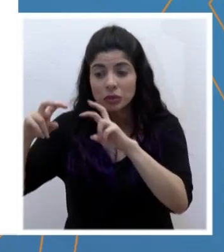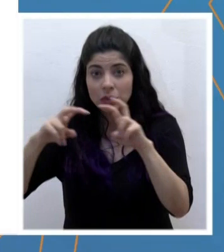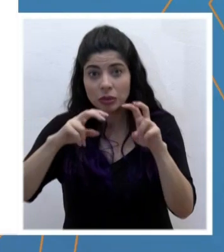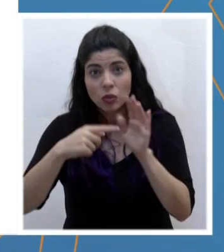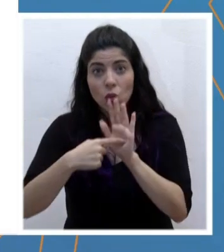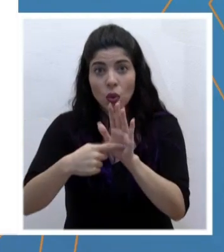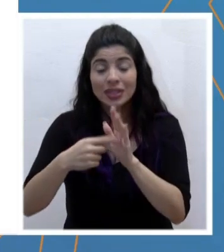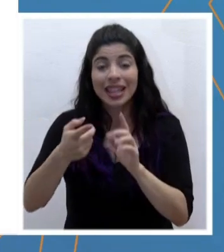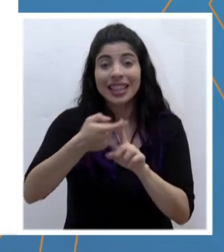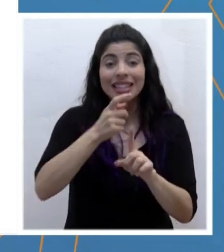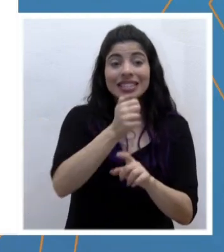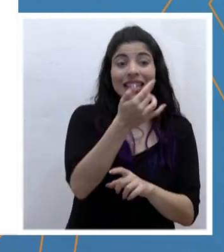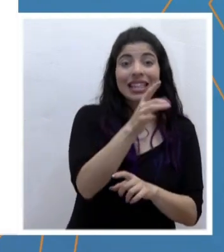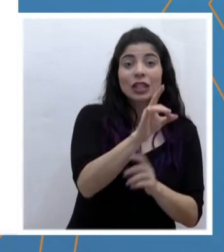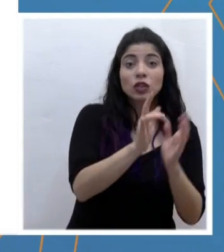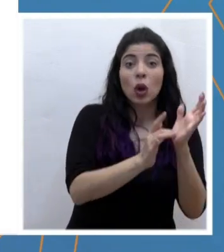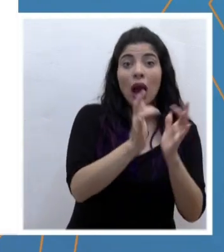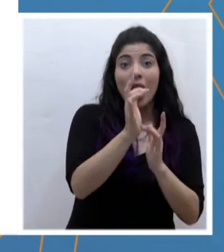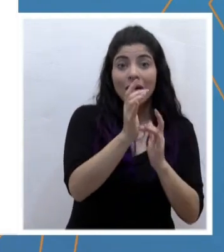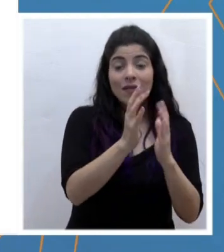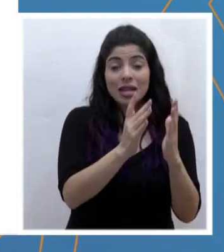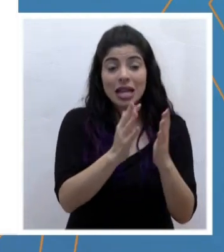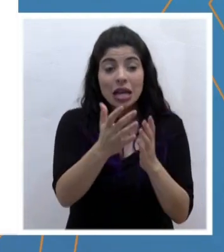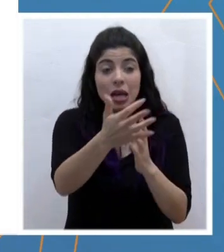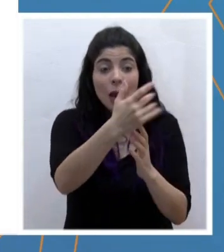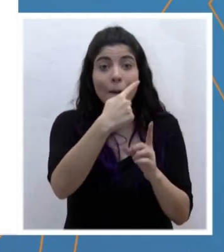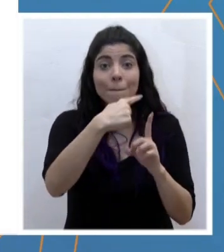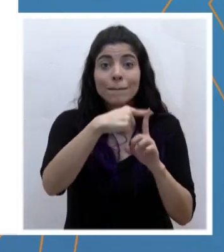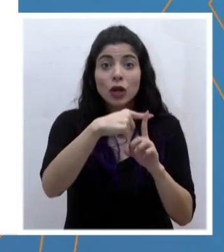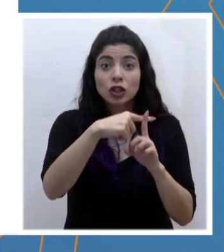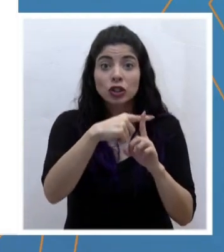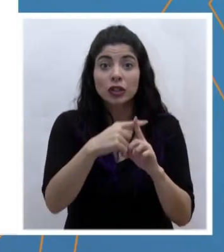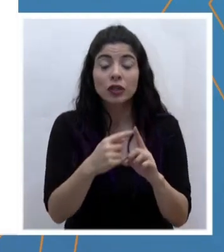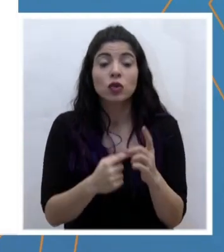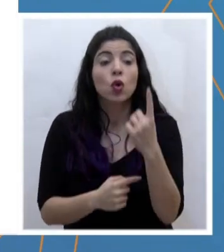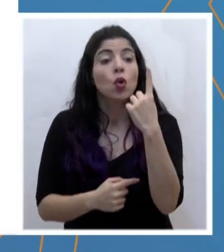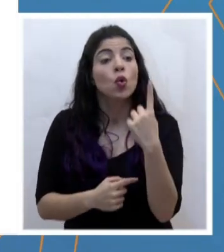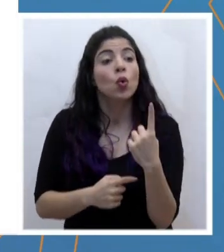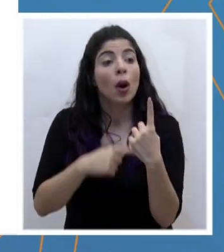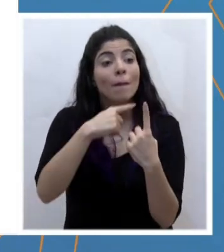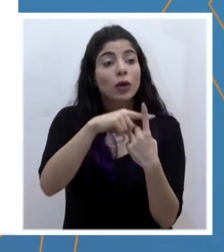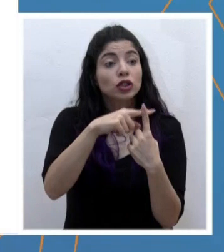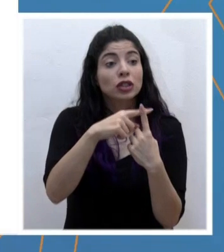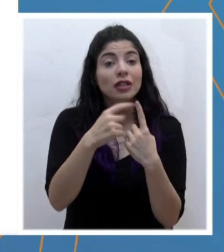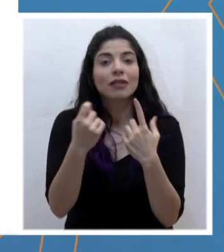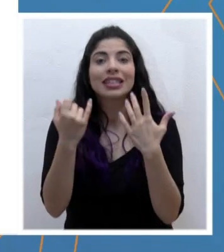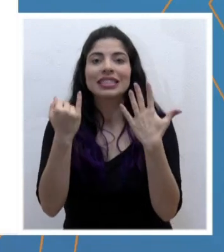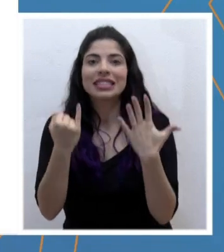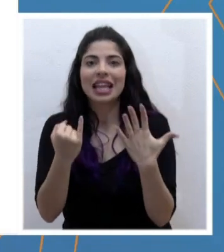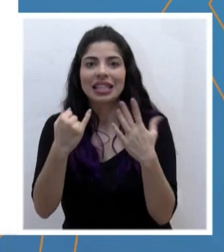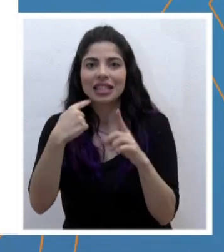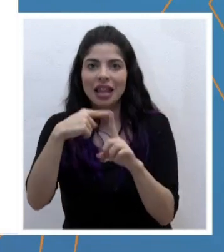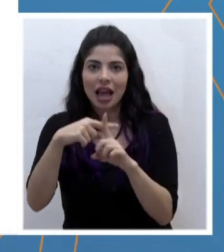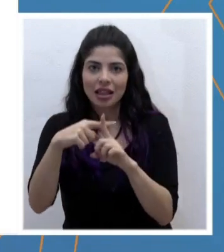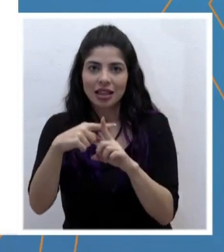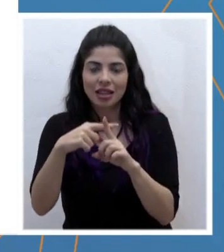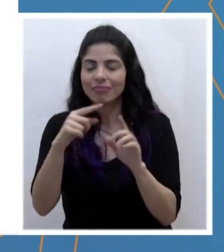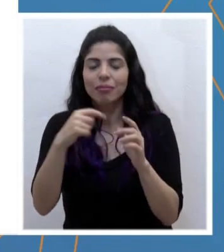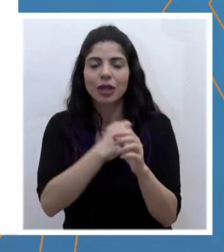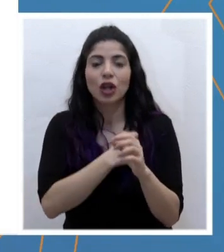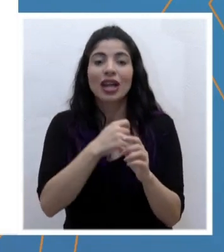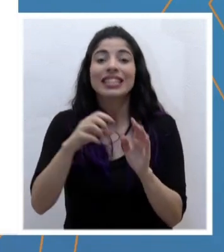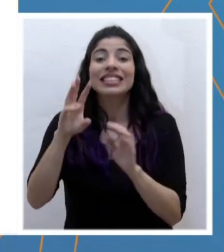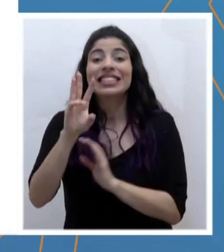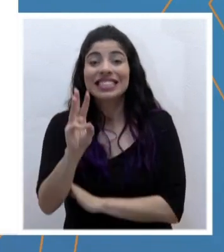desde el 18 de abril, la relación de muestras positivas era de una muestra positiva por 6 negativas. Eso quiere decir que por